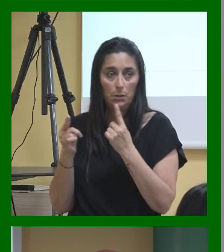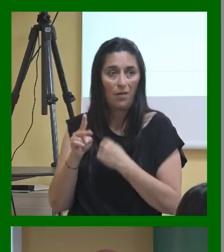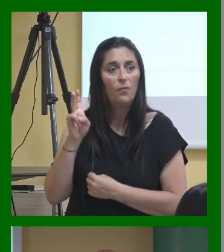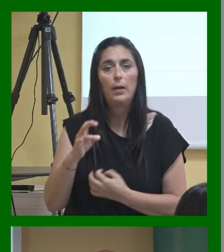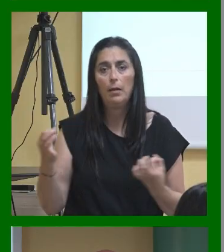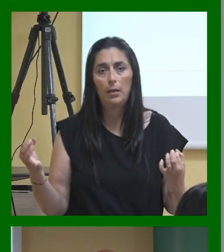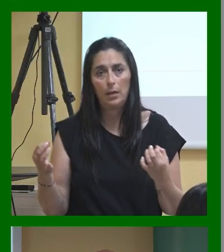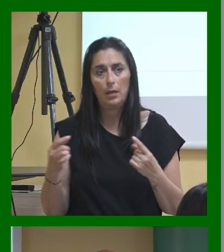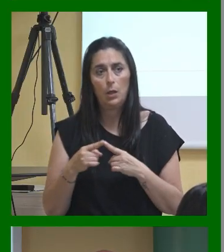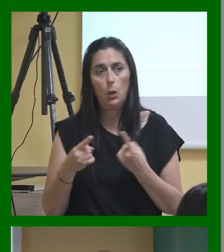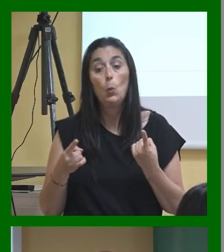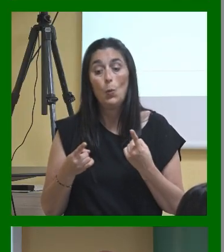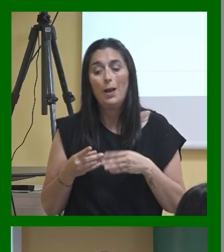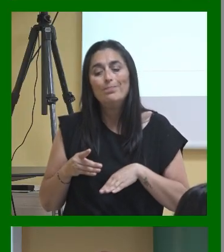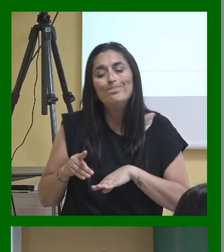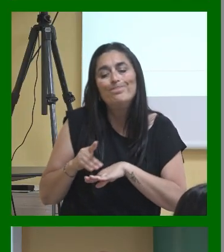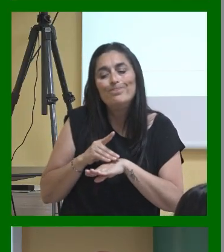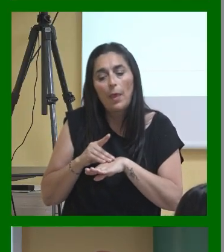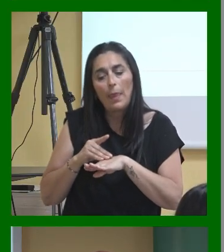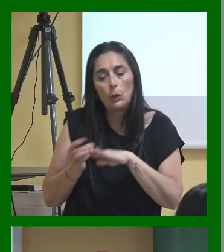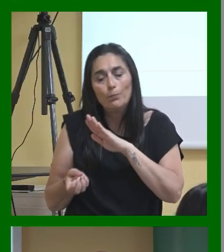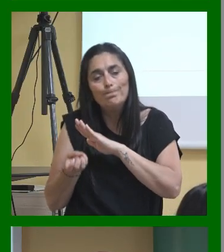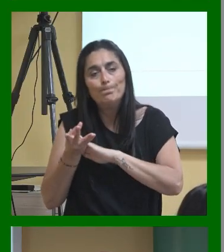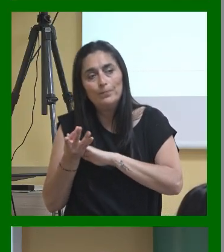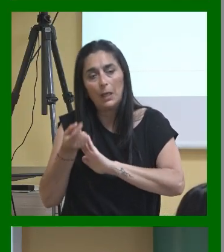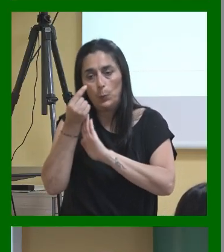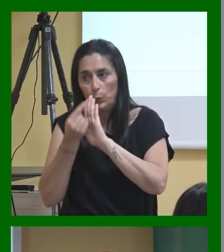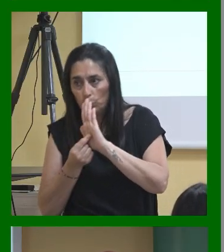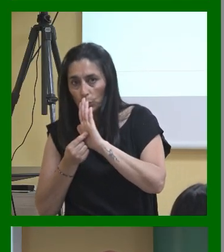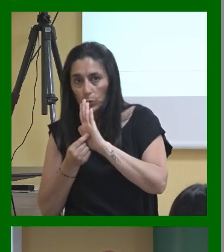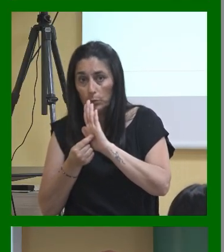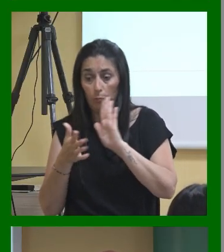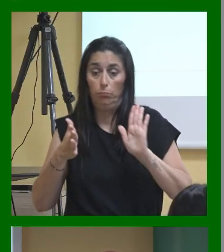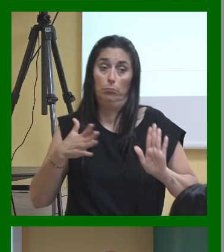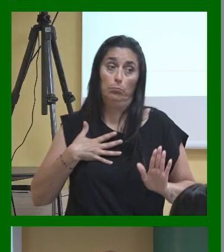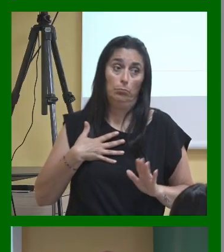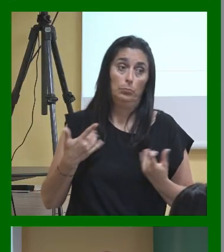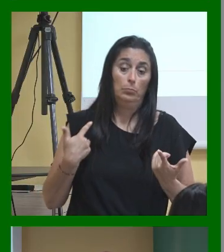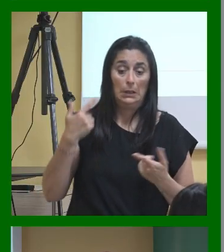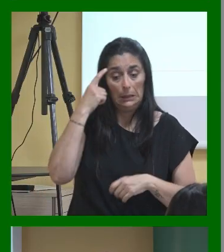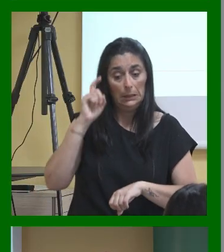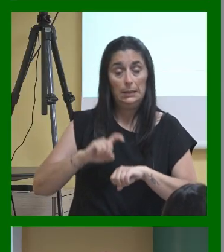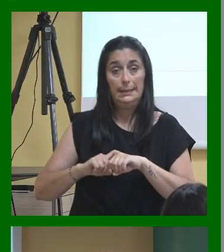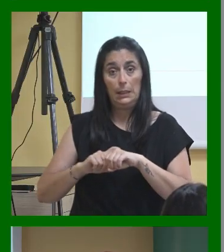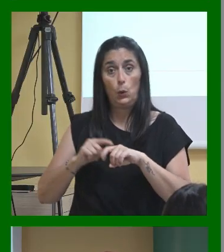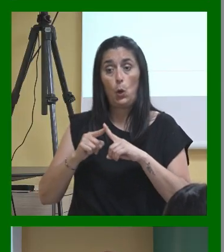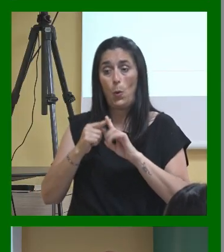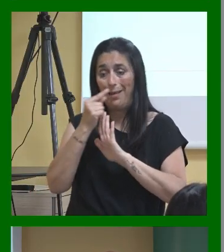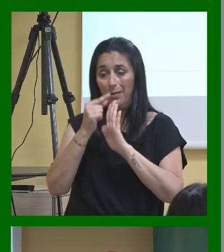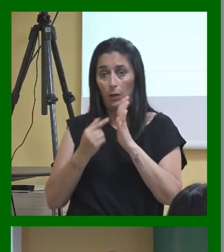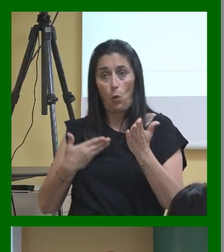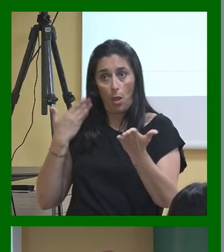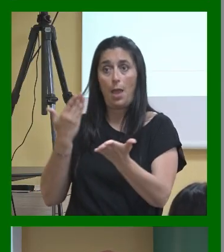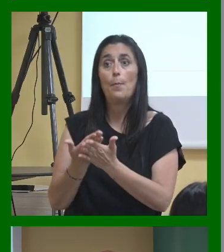crear bancos de ítems y lo que se está haciendo ya es que yo, psicólogo, aporto a un grupo internacional una serie de ítems para que tú